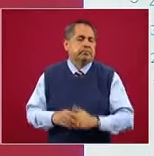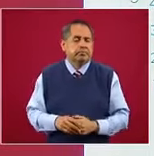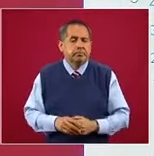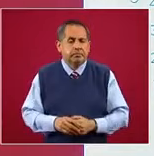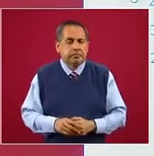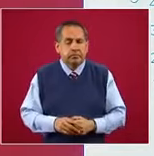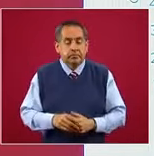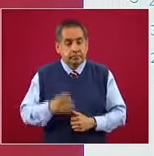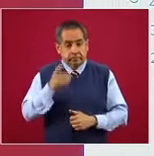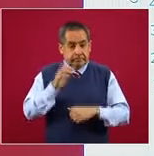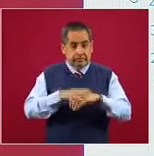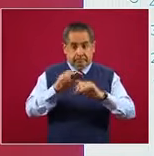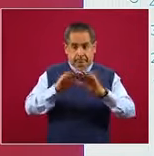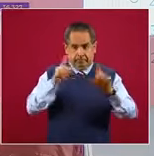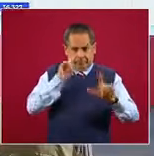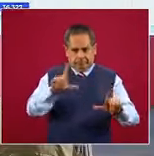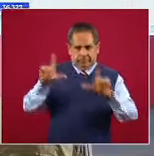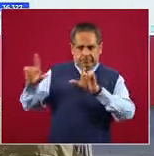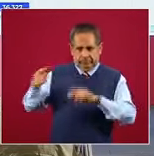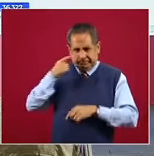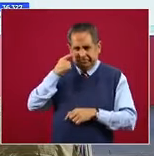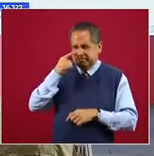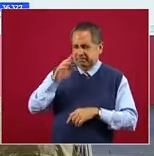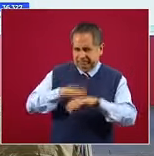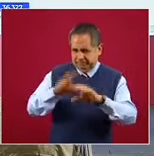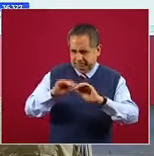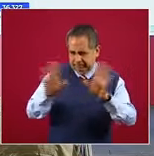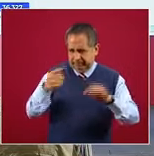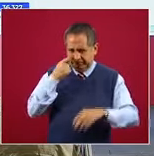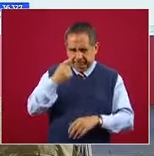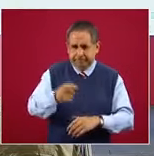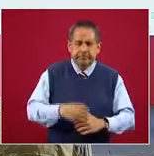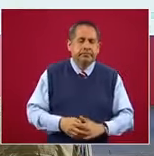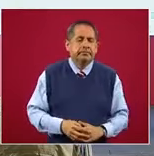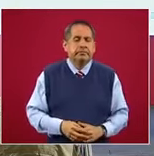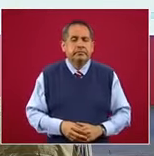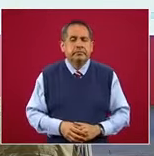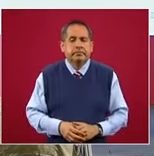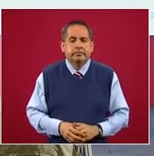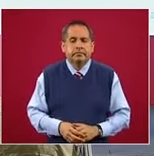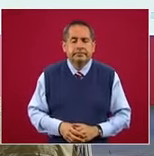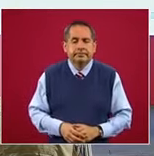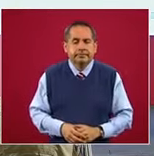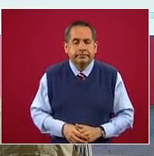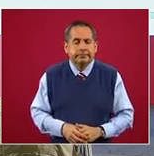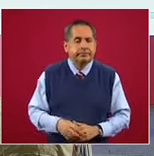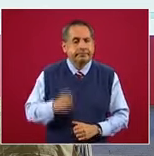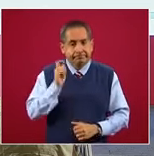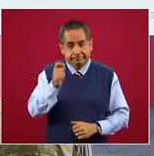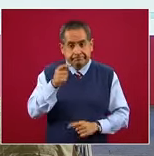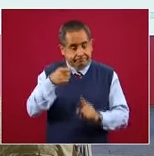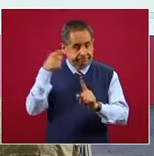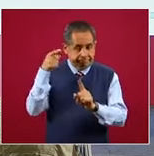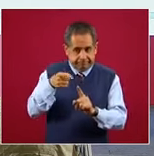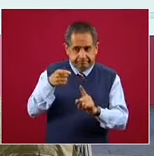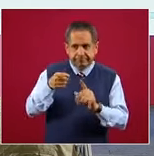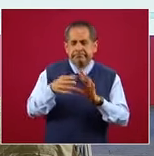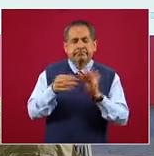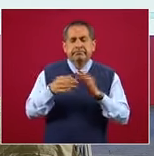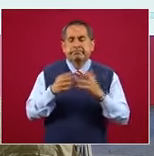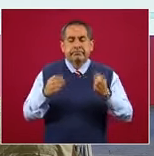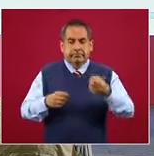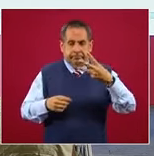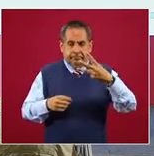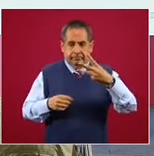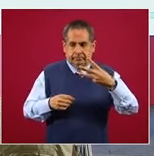vemos mejor todavía en la siguiente gráfica. Veamos la siguiente diapositiva. Aquí nos enfocamos precisamente en